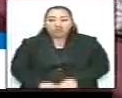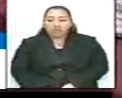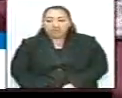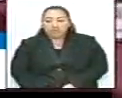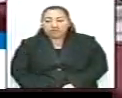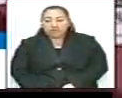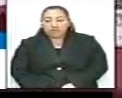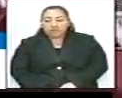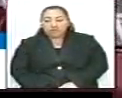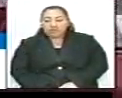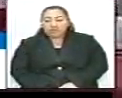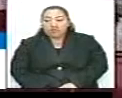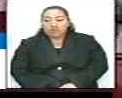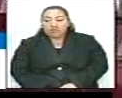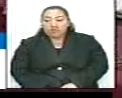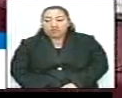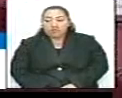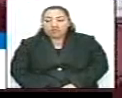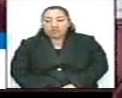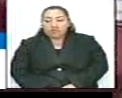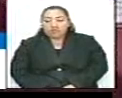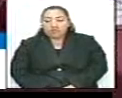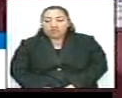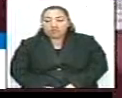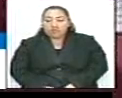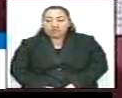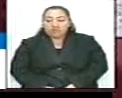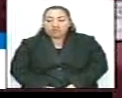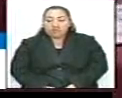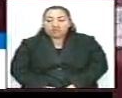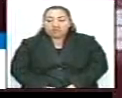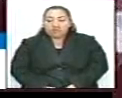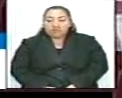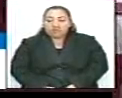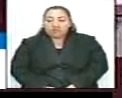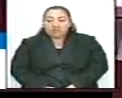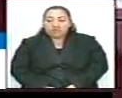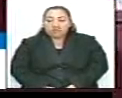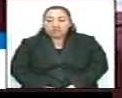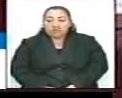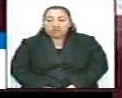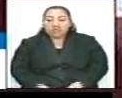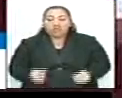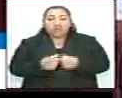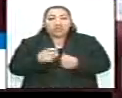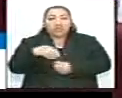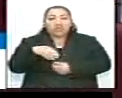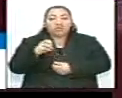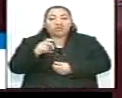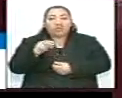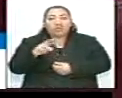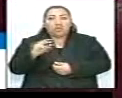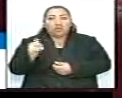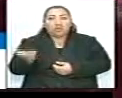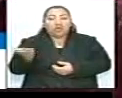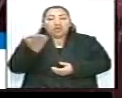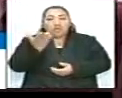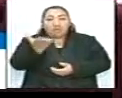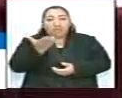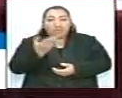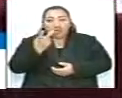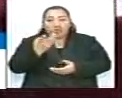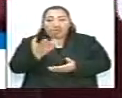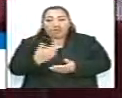palabra. De no haber ningún informe, continuamos en la sección pedidos. El congresista William Monterola nos ha planteado